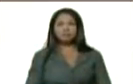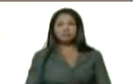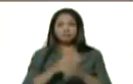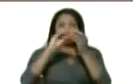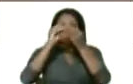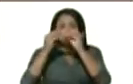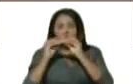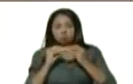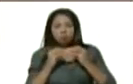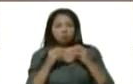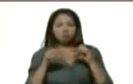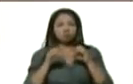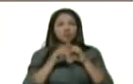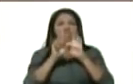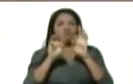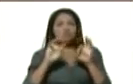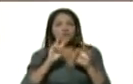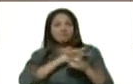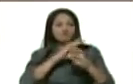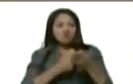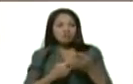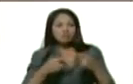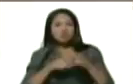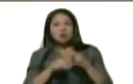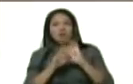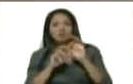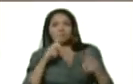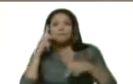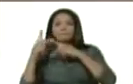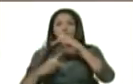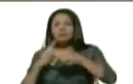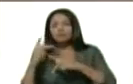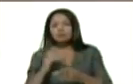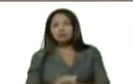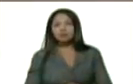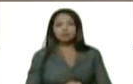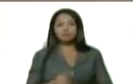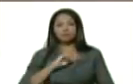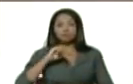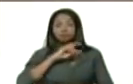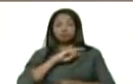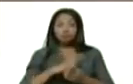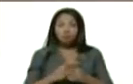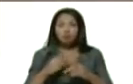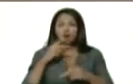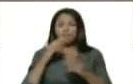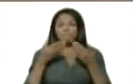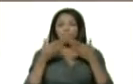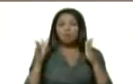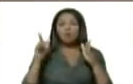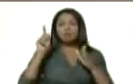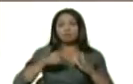nuestra poderosa maquinaria política, nuestra poderosa maquinaria popular,